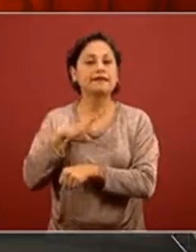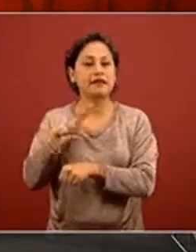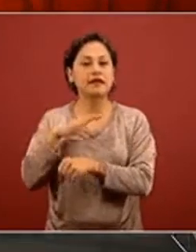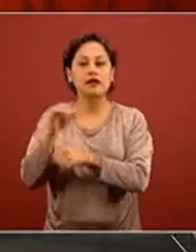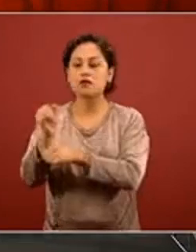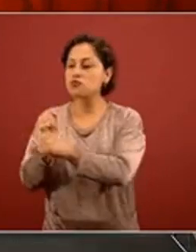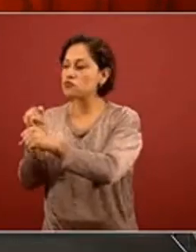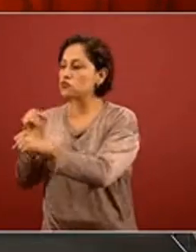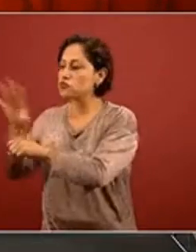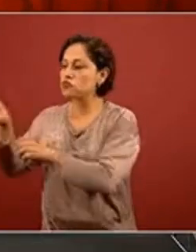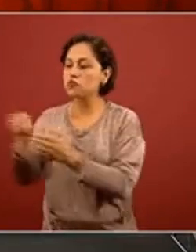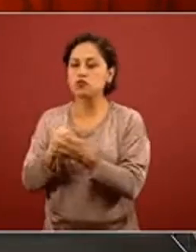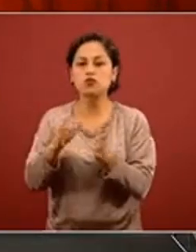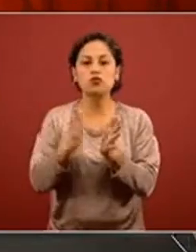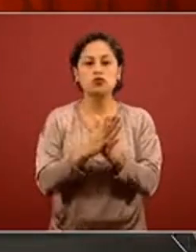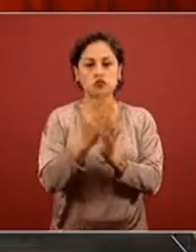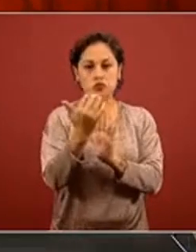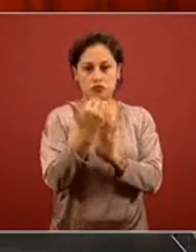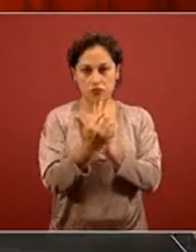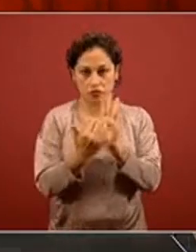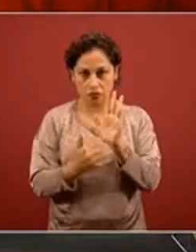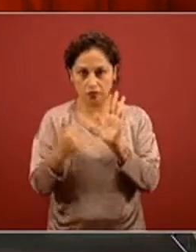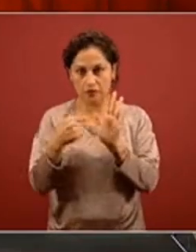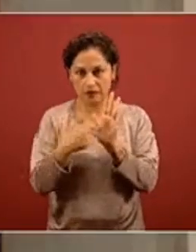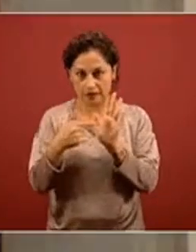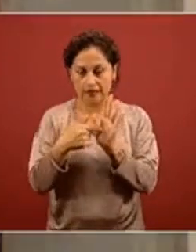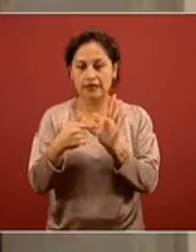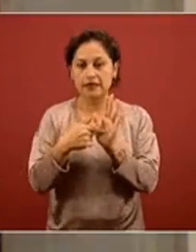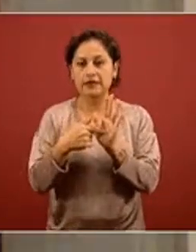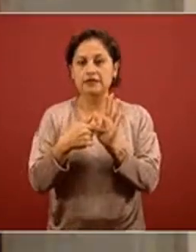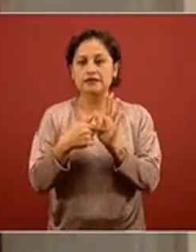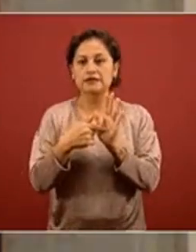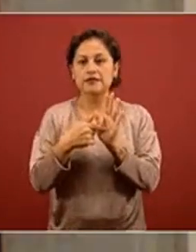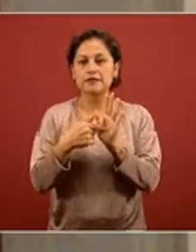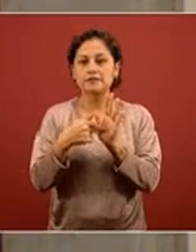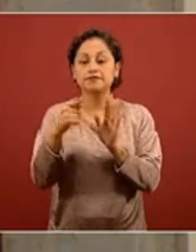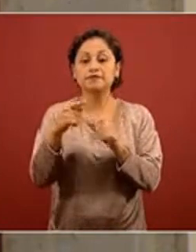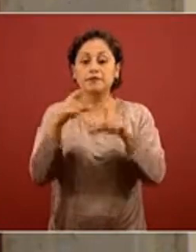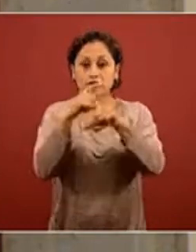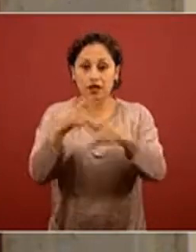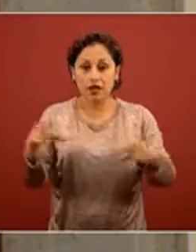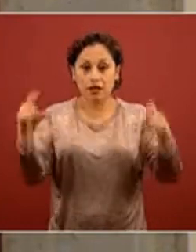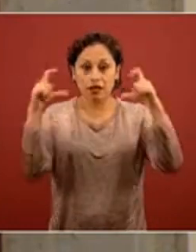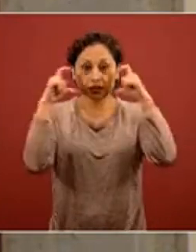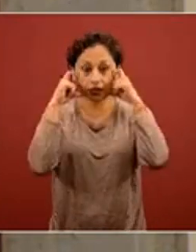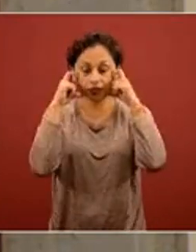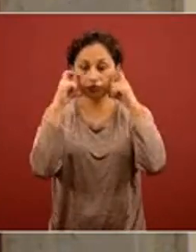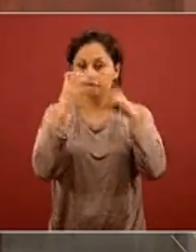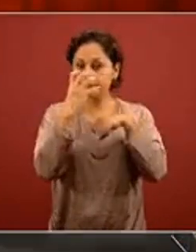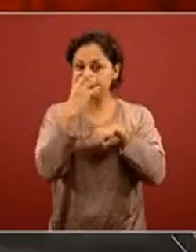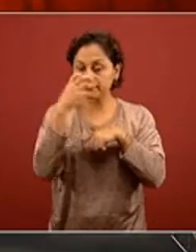la revisión rápida, el artículo se llama Revisión rápida del uso de cubrebocas quirúrgicos en el ámbito